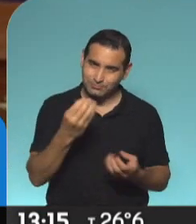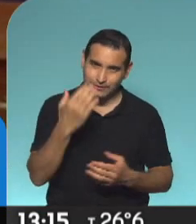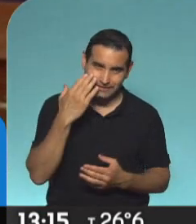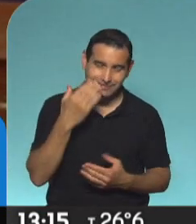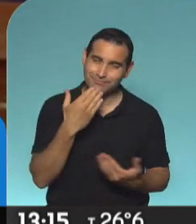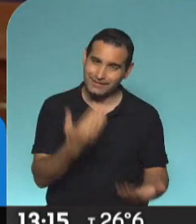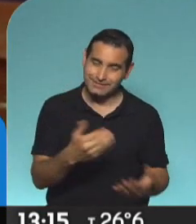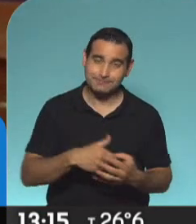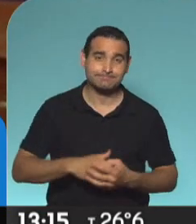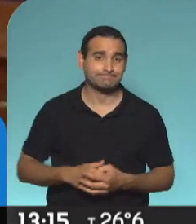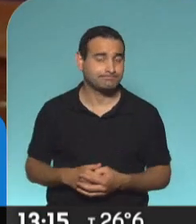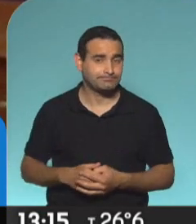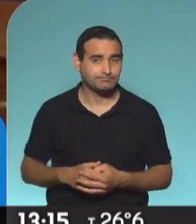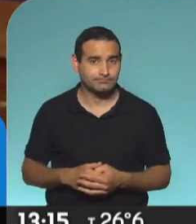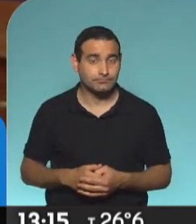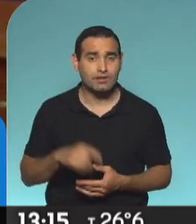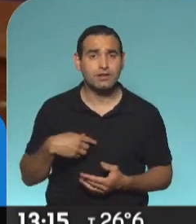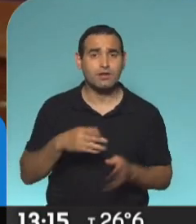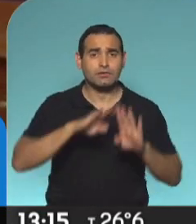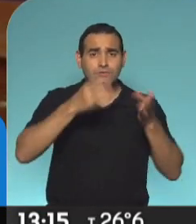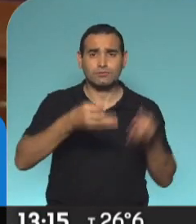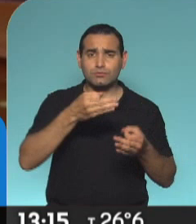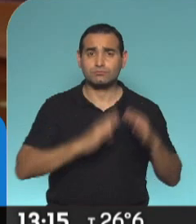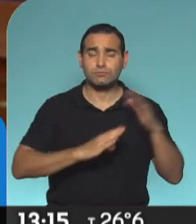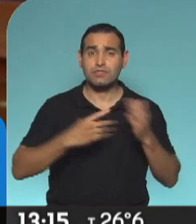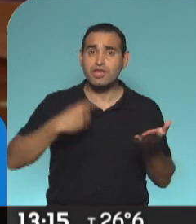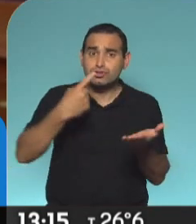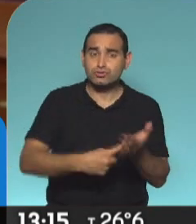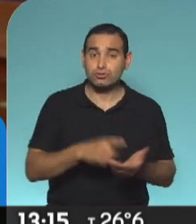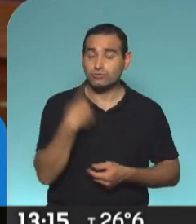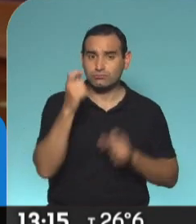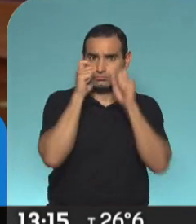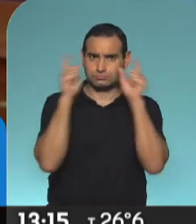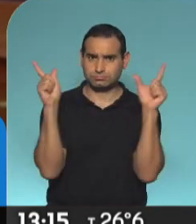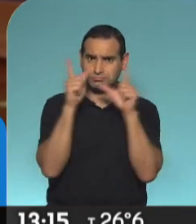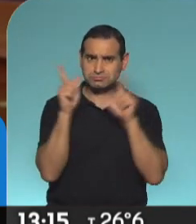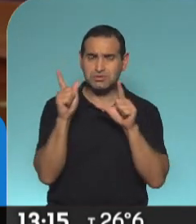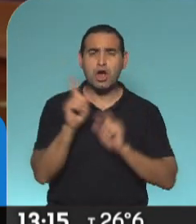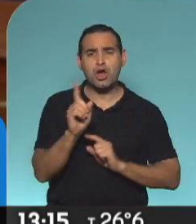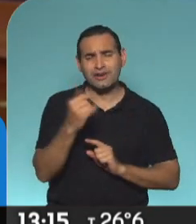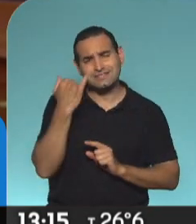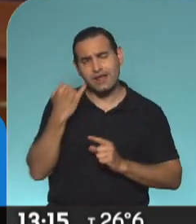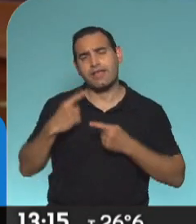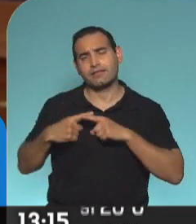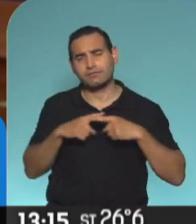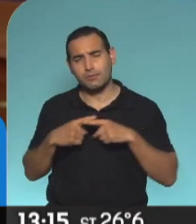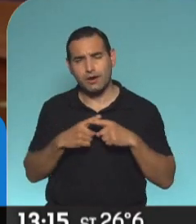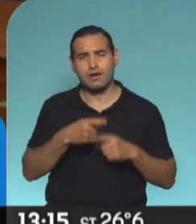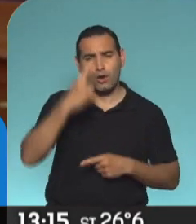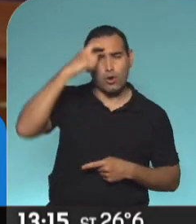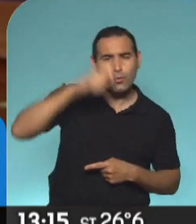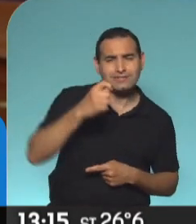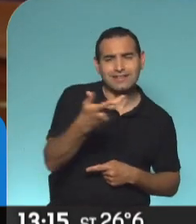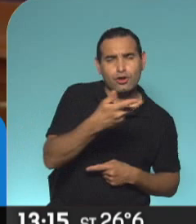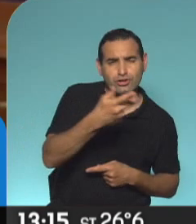tardes y gracias. A ver, el fallo de la Corte de ayer nos causó una enorme sorpresa, no por la cuestión que venimos discutiendo de los traslados de estos